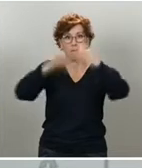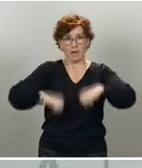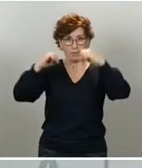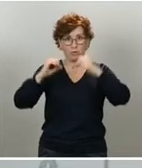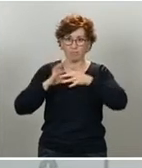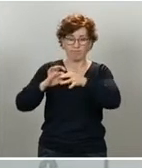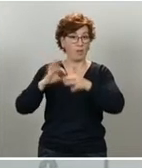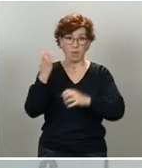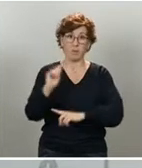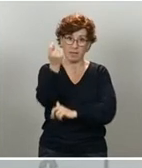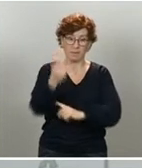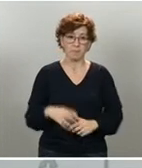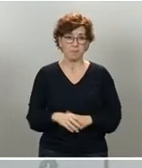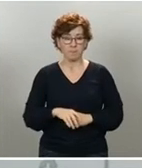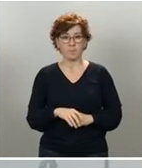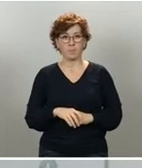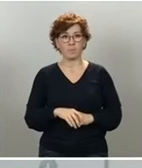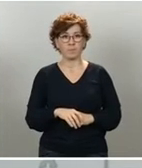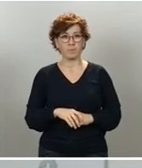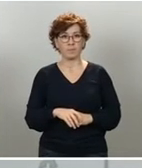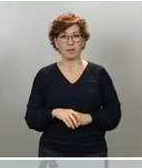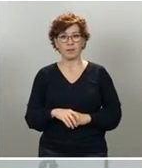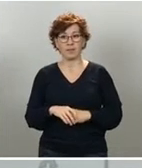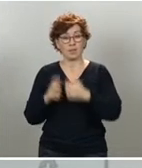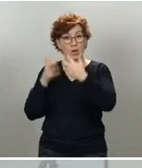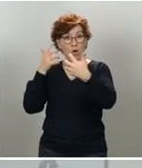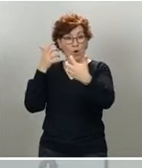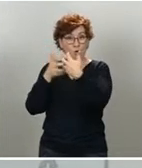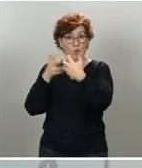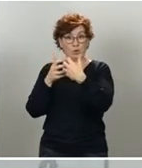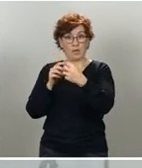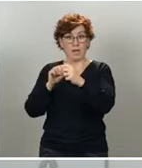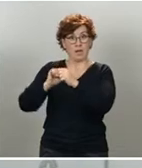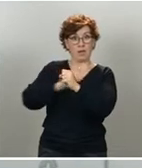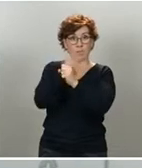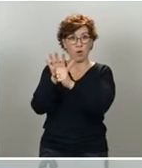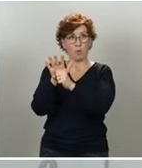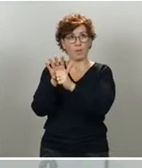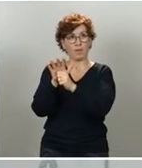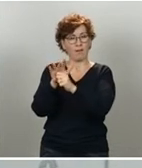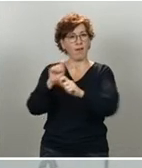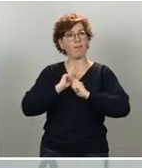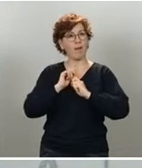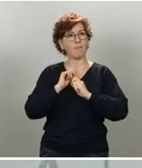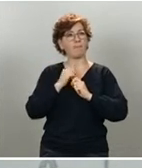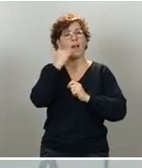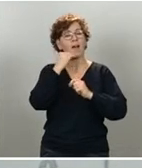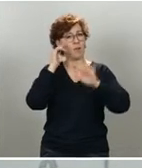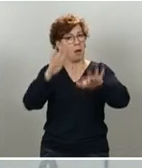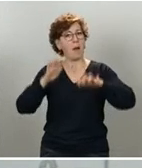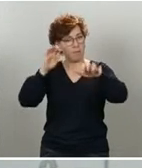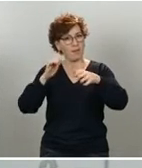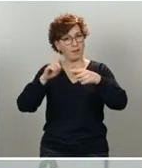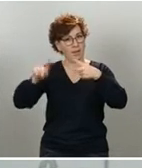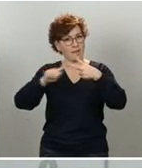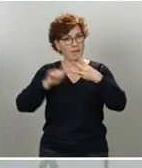Esta batalla contra el virus nos ha dejado unas cuantas lecciones, entre las que me gustaría destacar una por